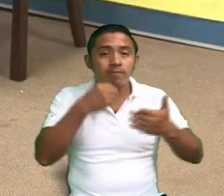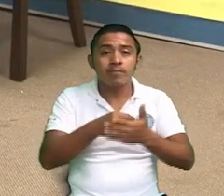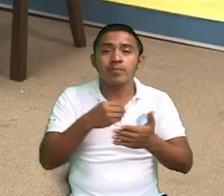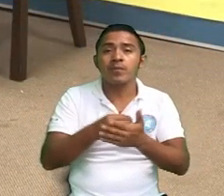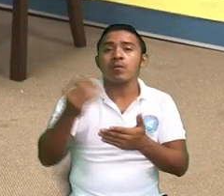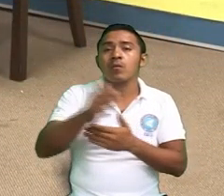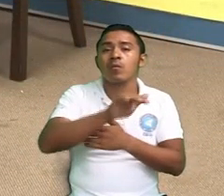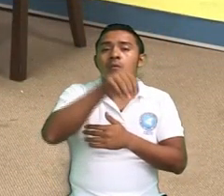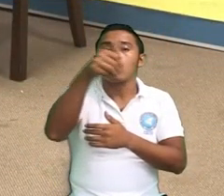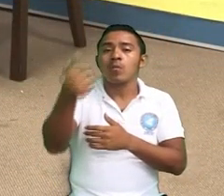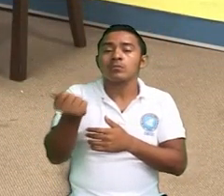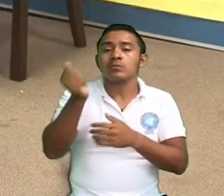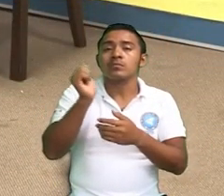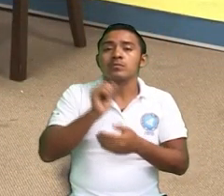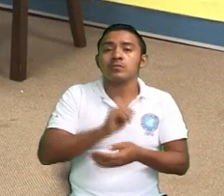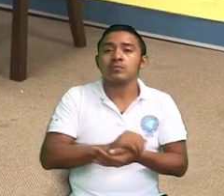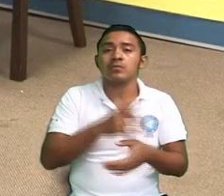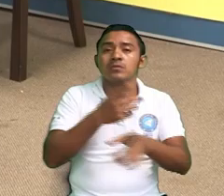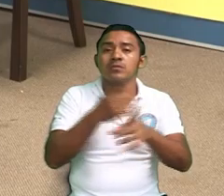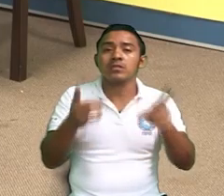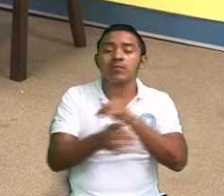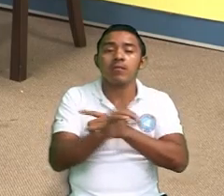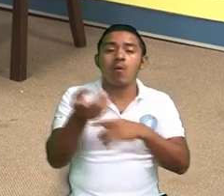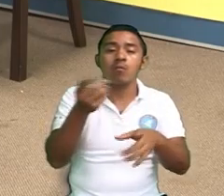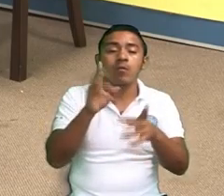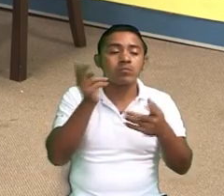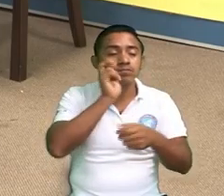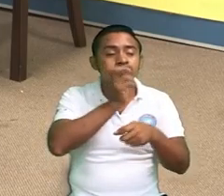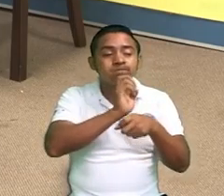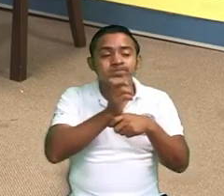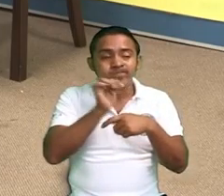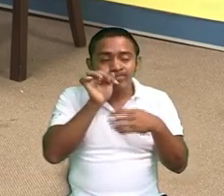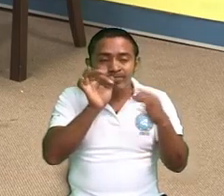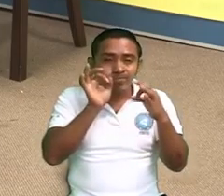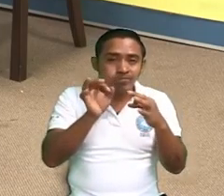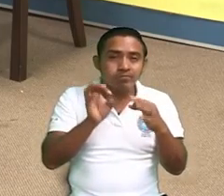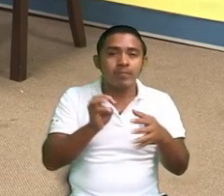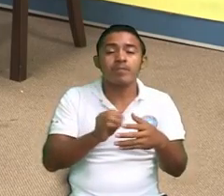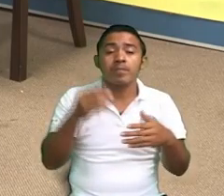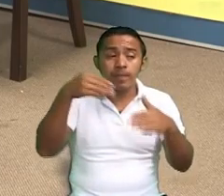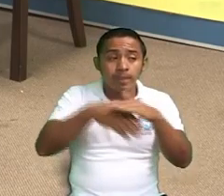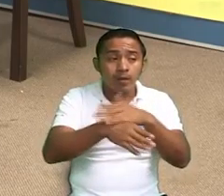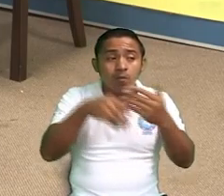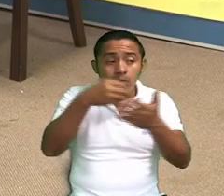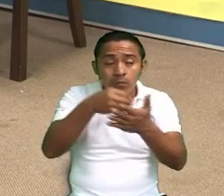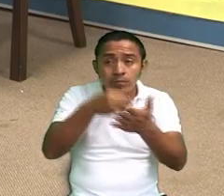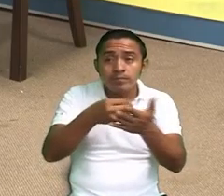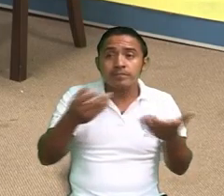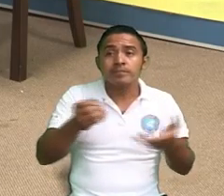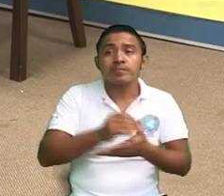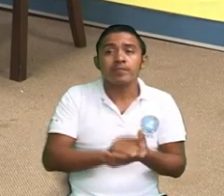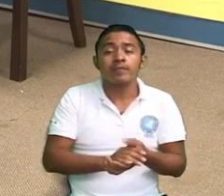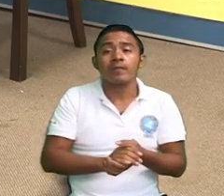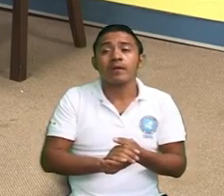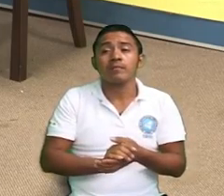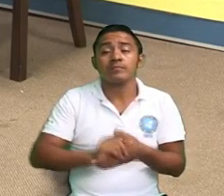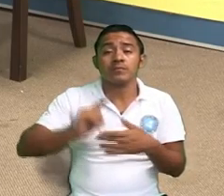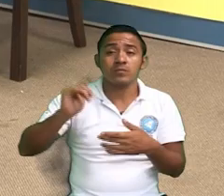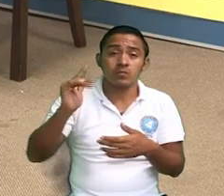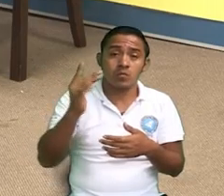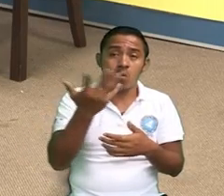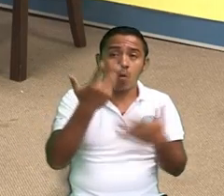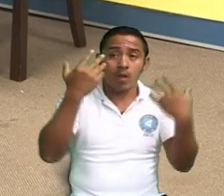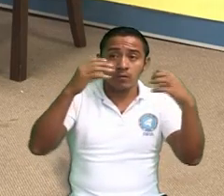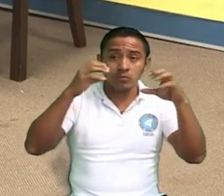otros productos también debemos de vigilar con buen ojo cuando vamos al supermercado? La verdad es que todos los